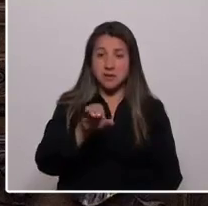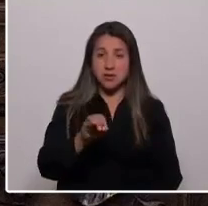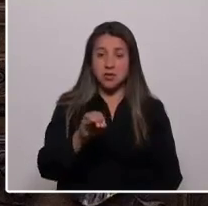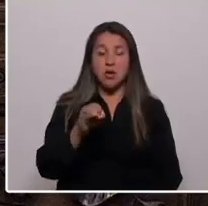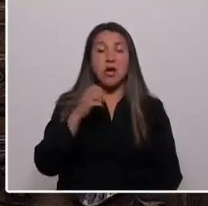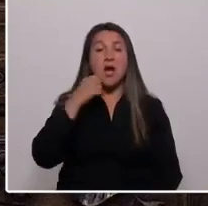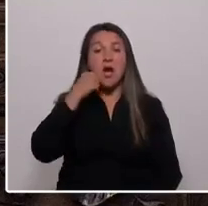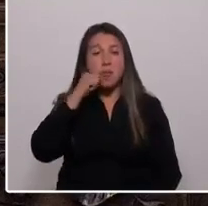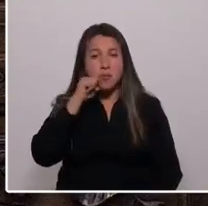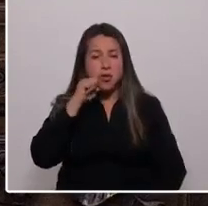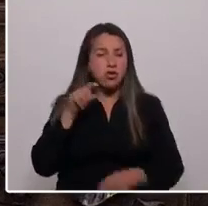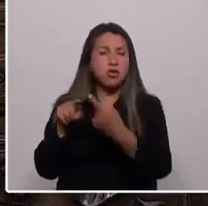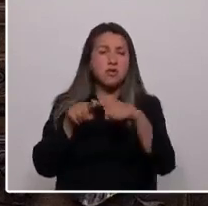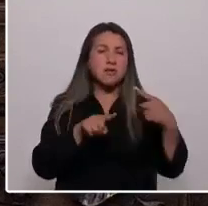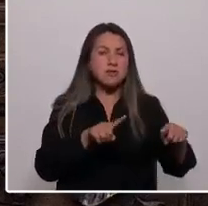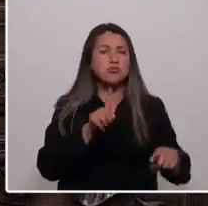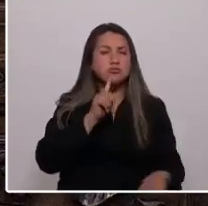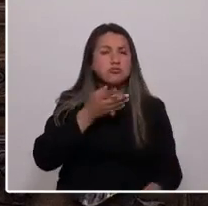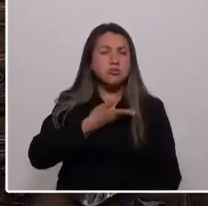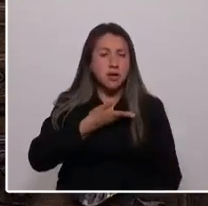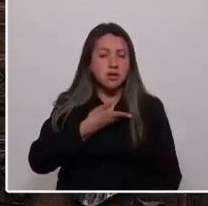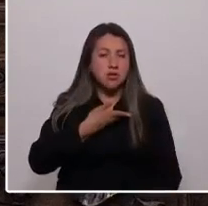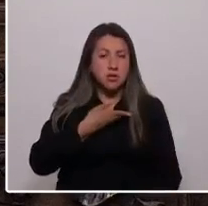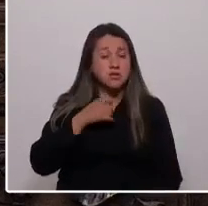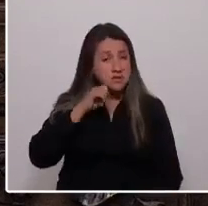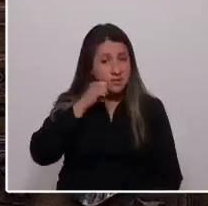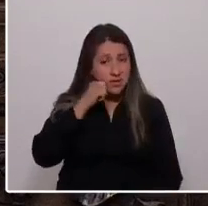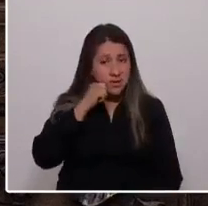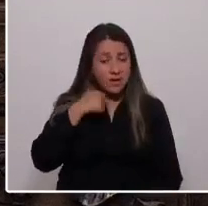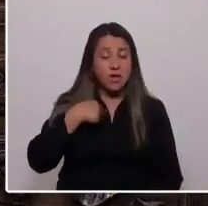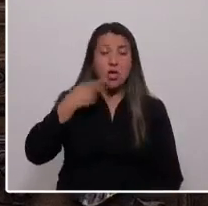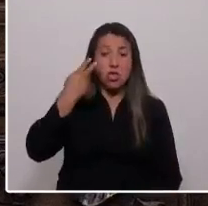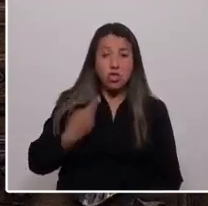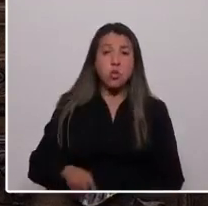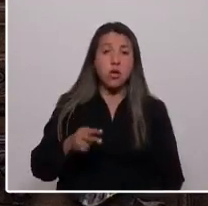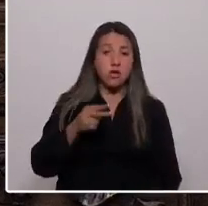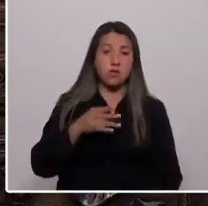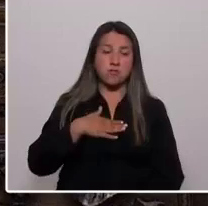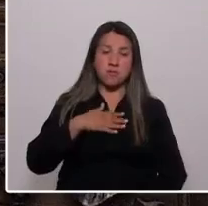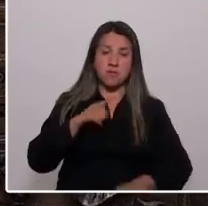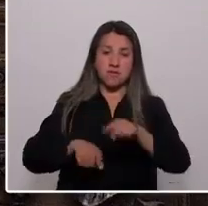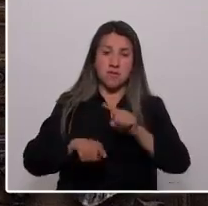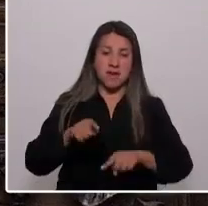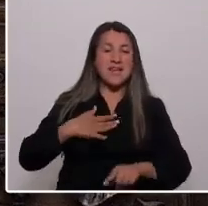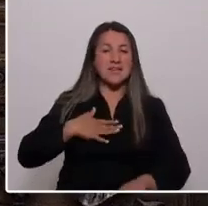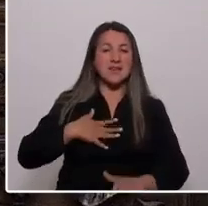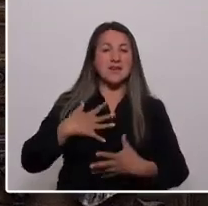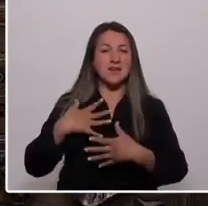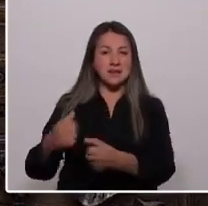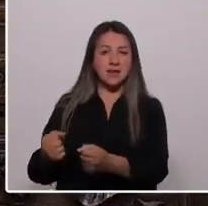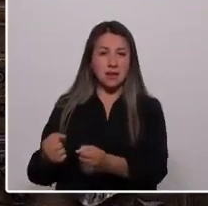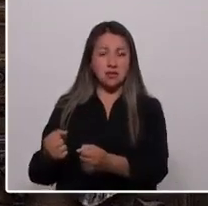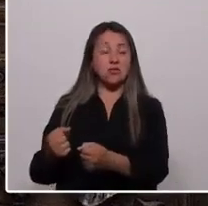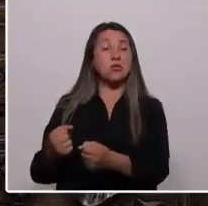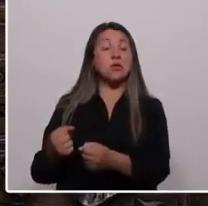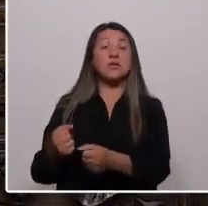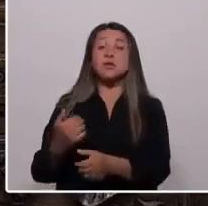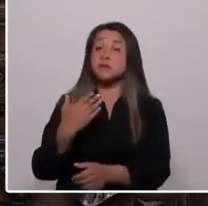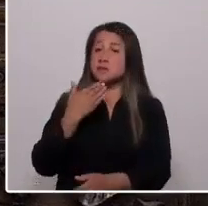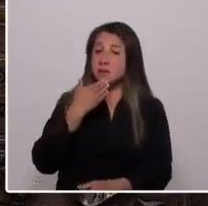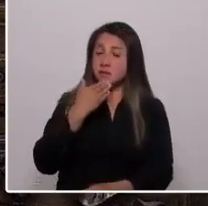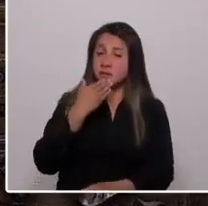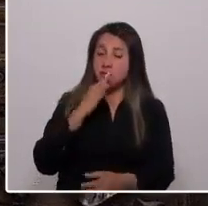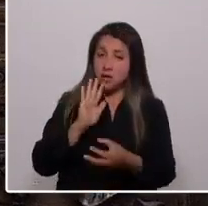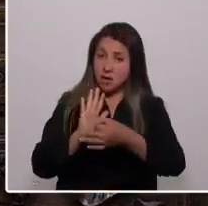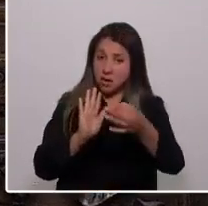triquiñuela de poder hacerse dueño de nuestra tierra en esta carta también le cuento